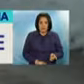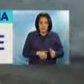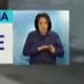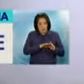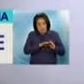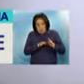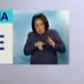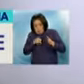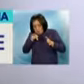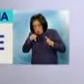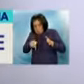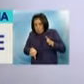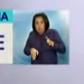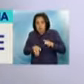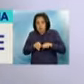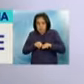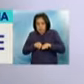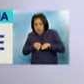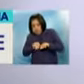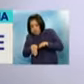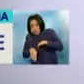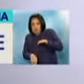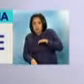Precipicios mortales.